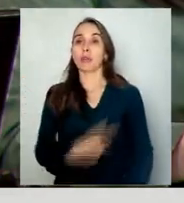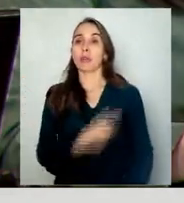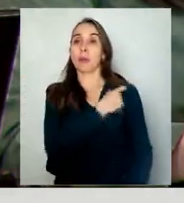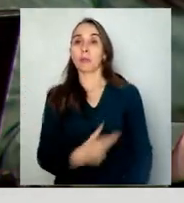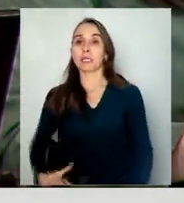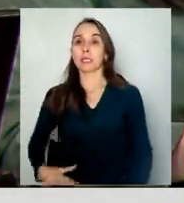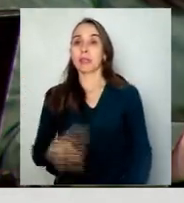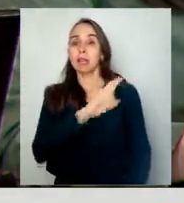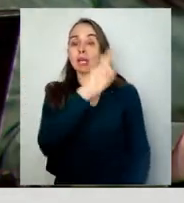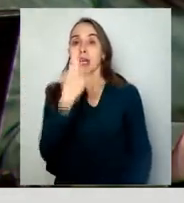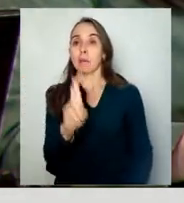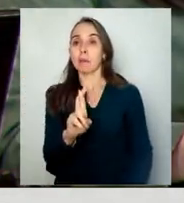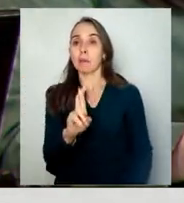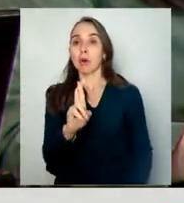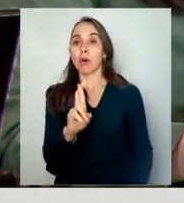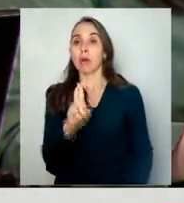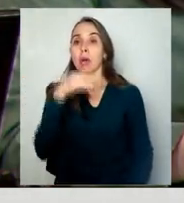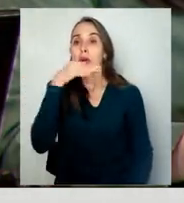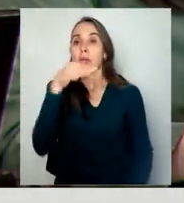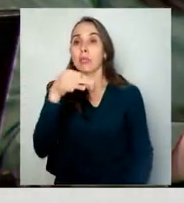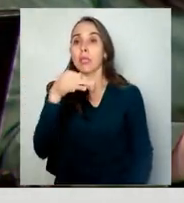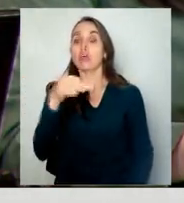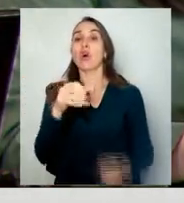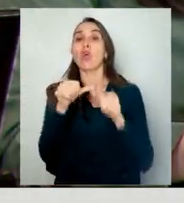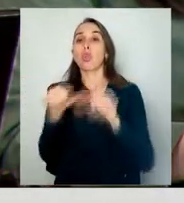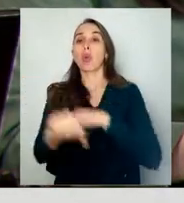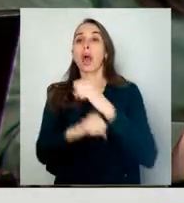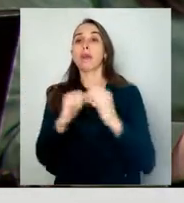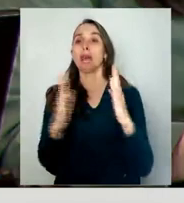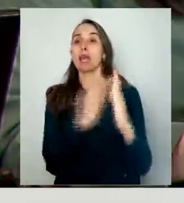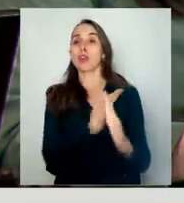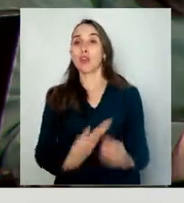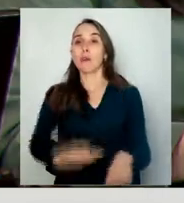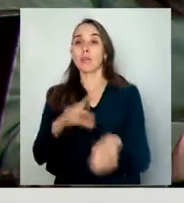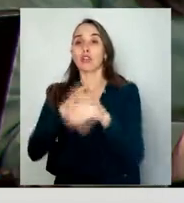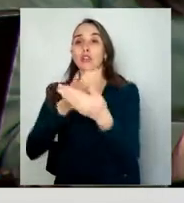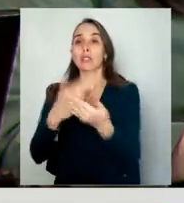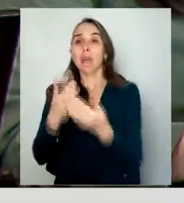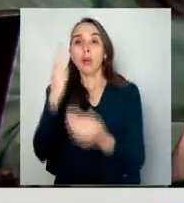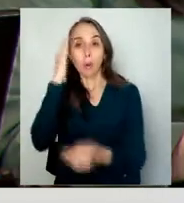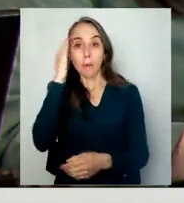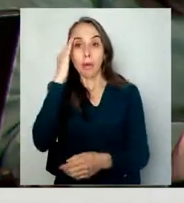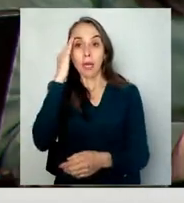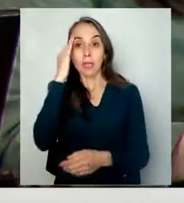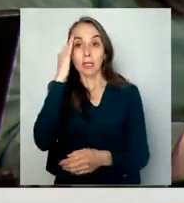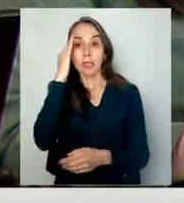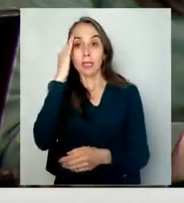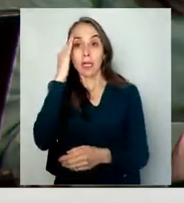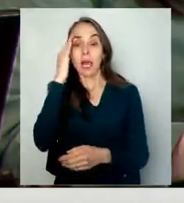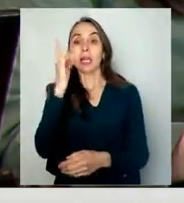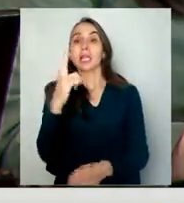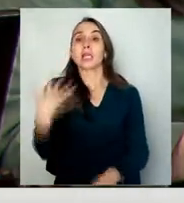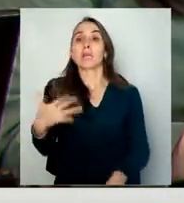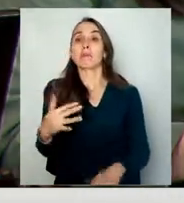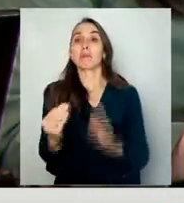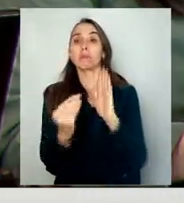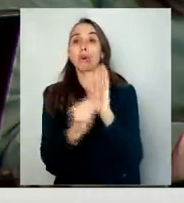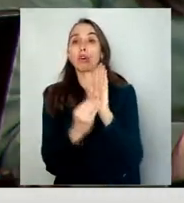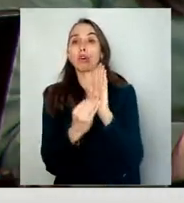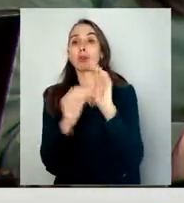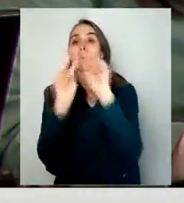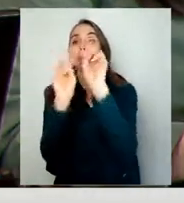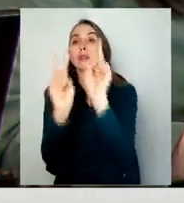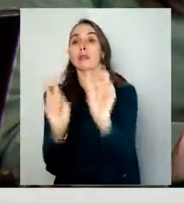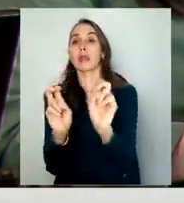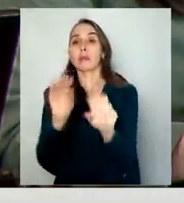quien ha dicho que en su mandato la Salud Mental va a tener un espacio preponderante en los temas de salud